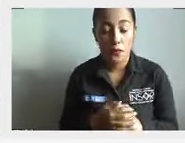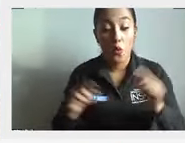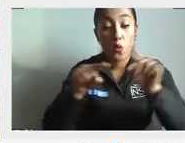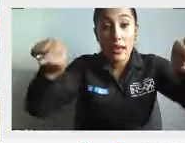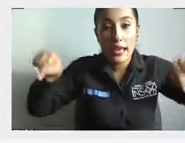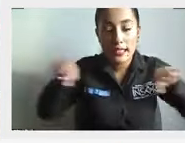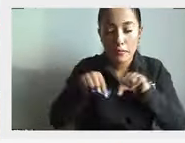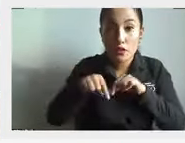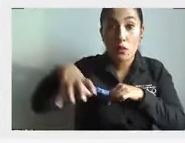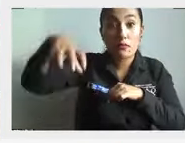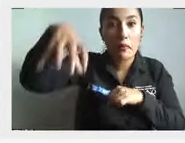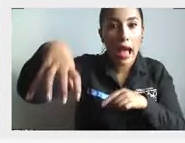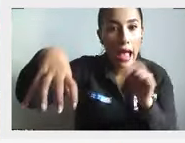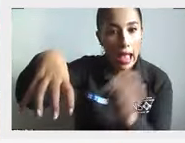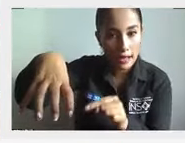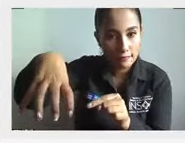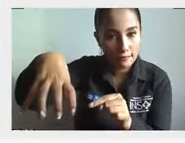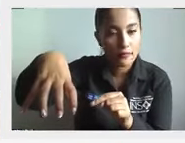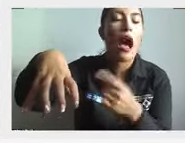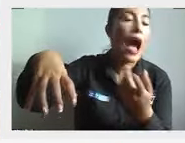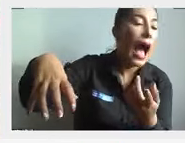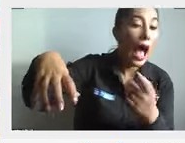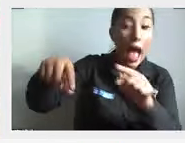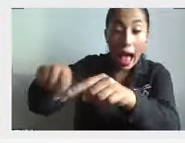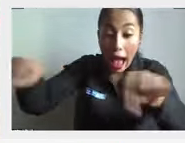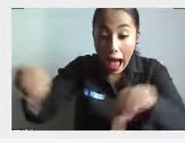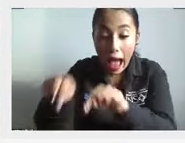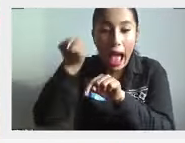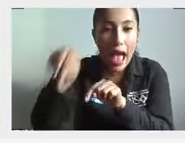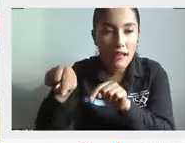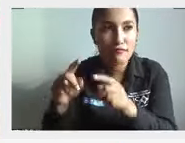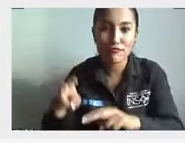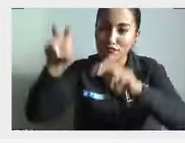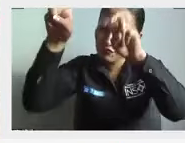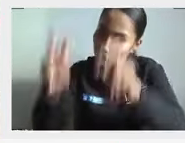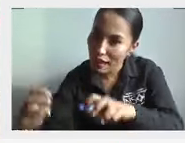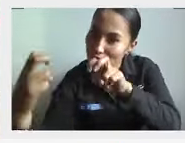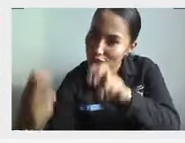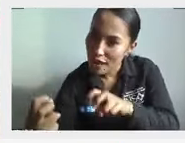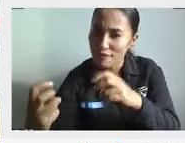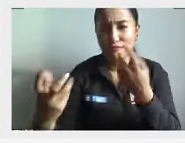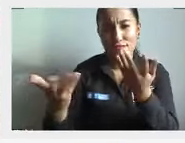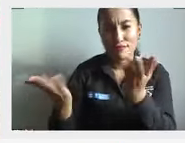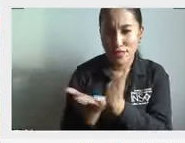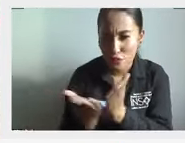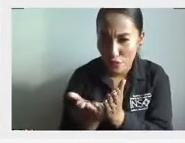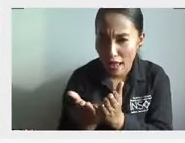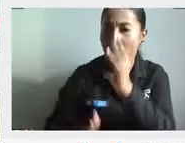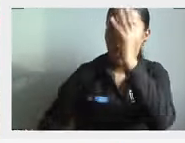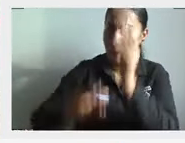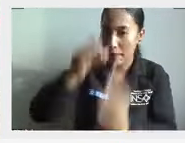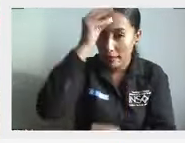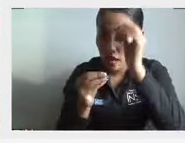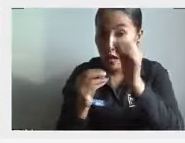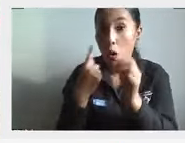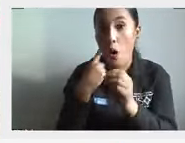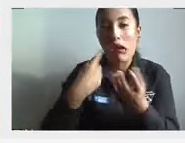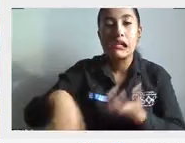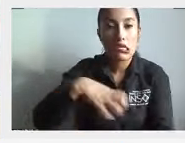lo que tiene que ver con todo el proceso de enseñanza y aprendizaje, y este espacio que esté organizado. Por ejemplo, hay chicos